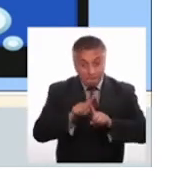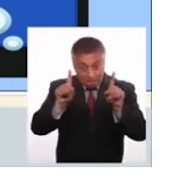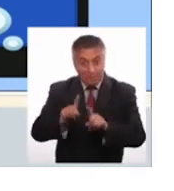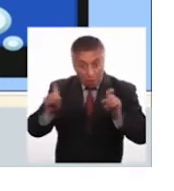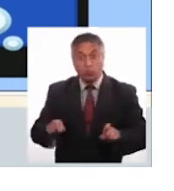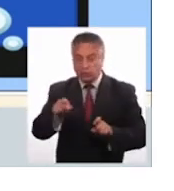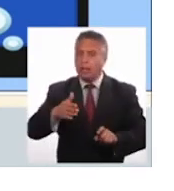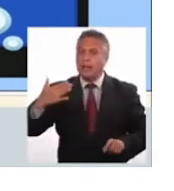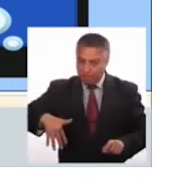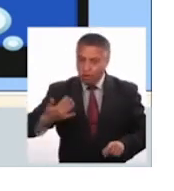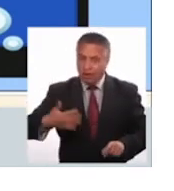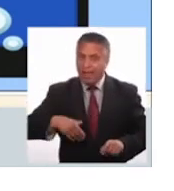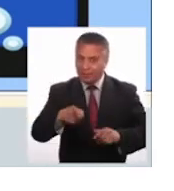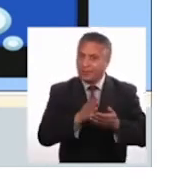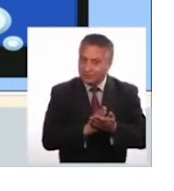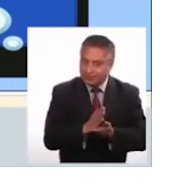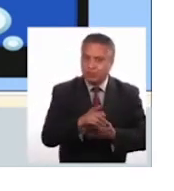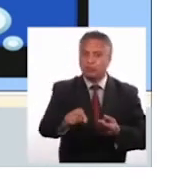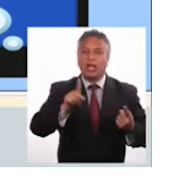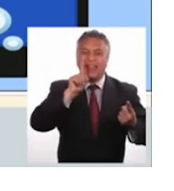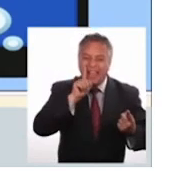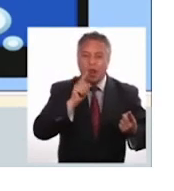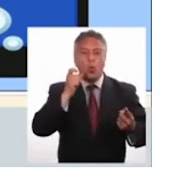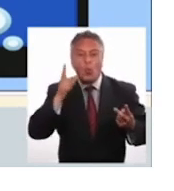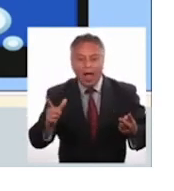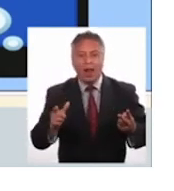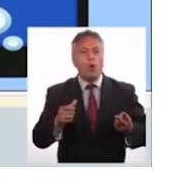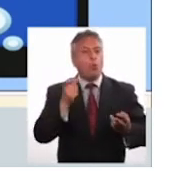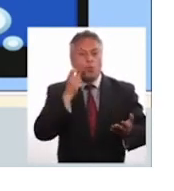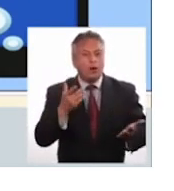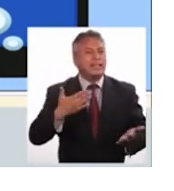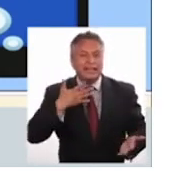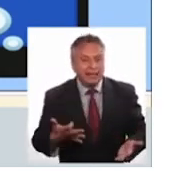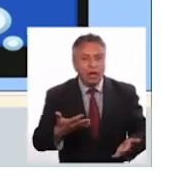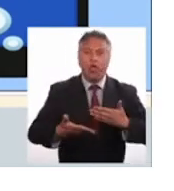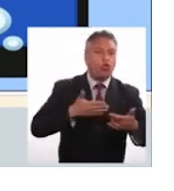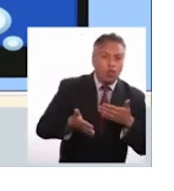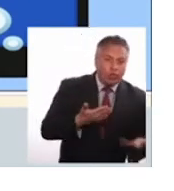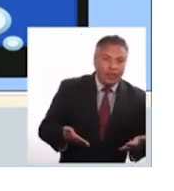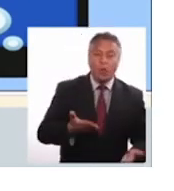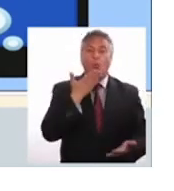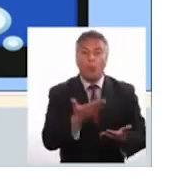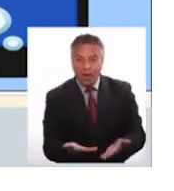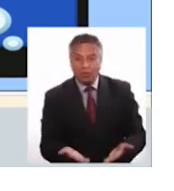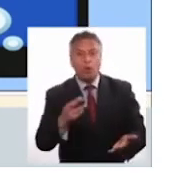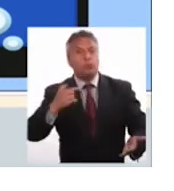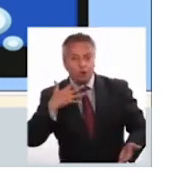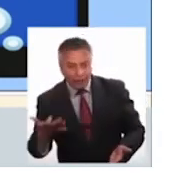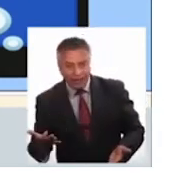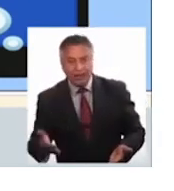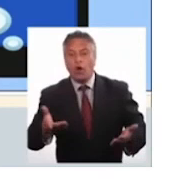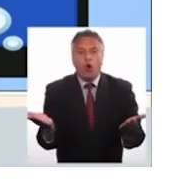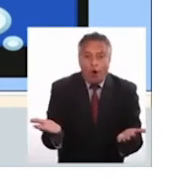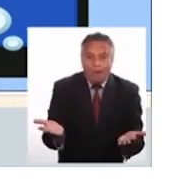preguntas, siempre será importante mantener los inicios de ellas con quién, cuál, cuáles, qué, dónde, cuándo,